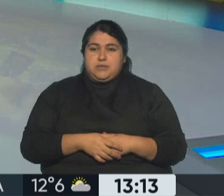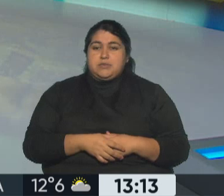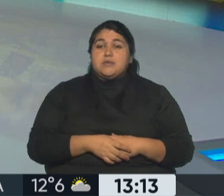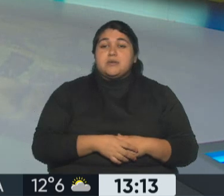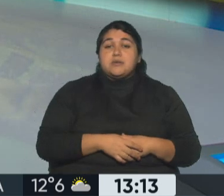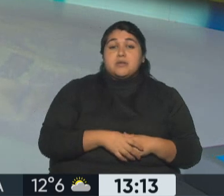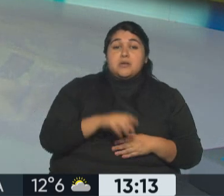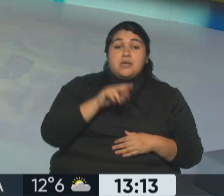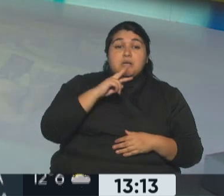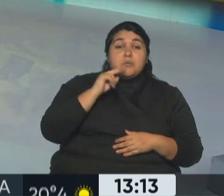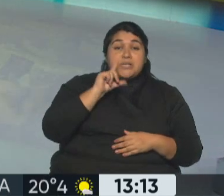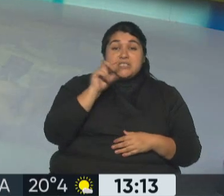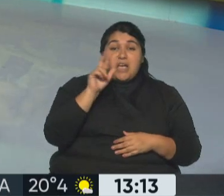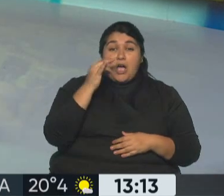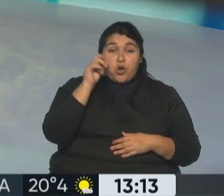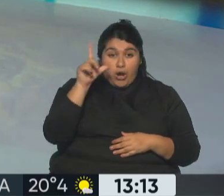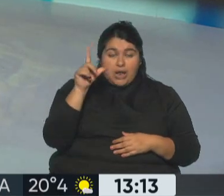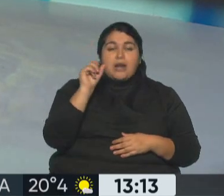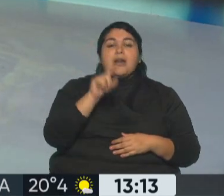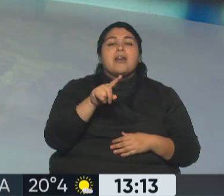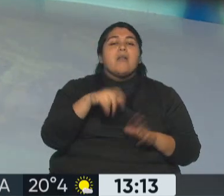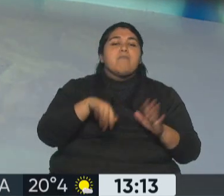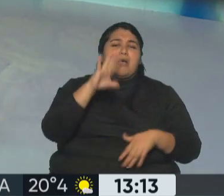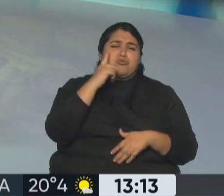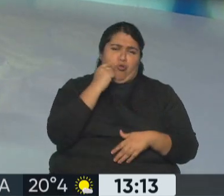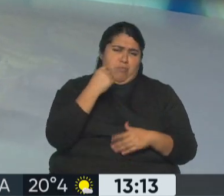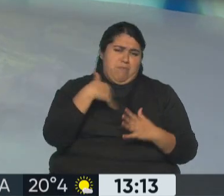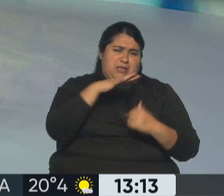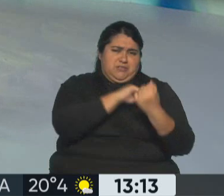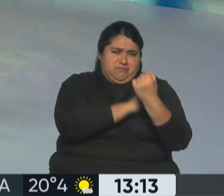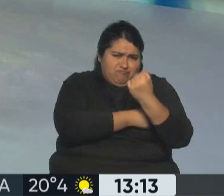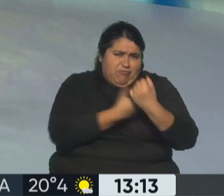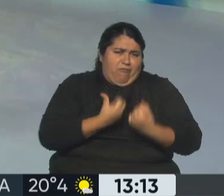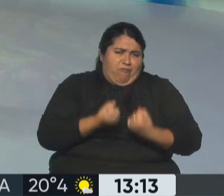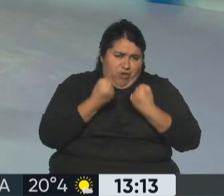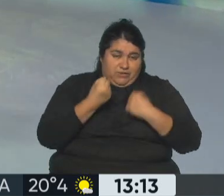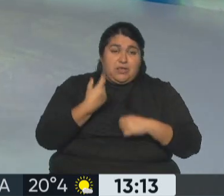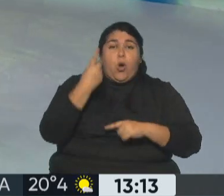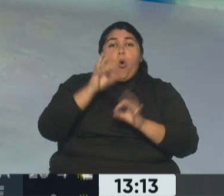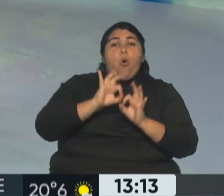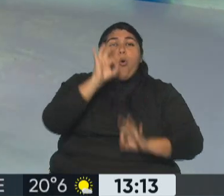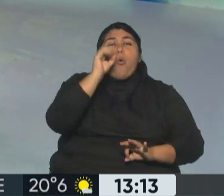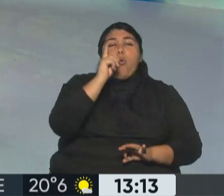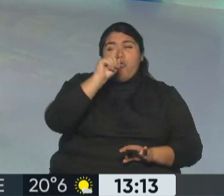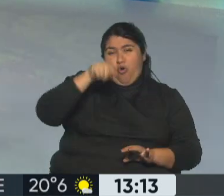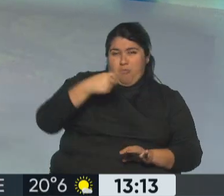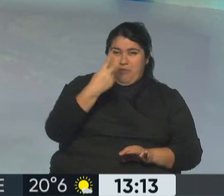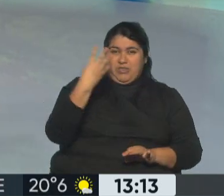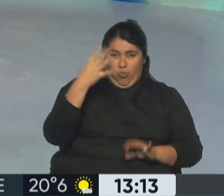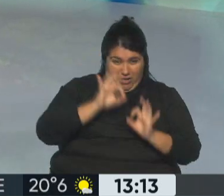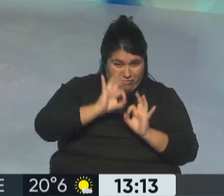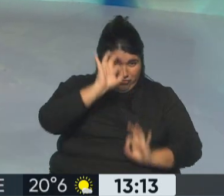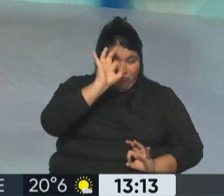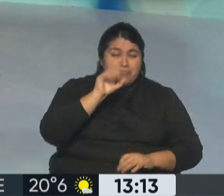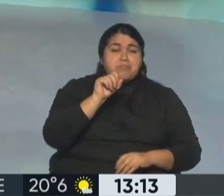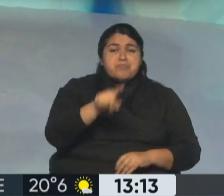Darío Villarroel es el hombre más fuerte del mundo, claro que sí. Bueno, él es 1,24 m, desde Jujuy, tuvo una historia de vida que